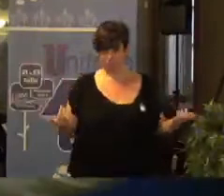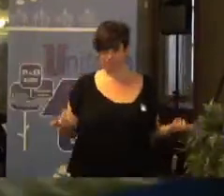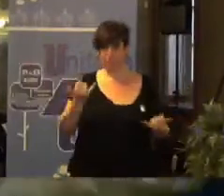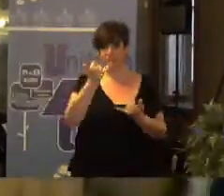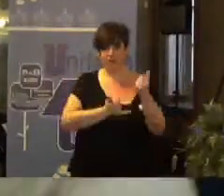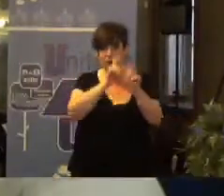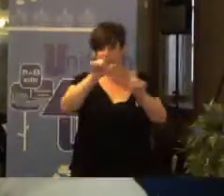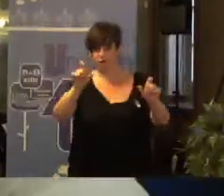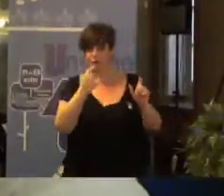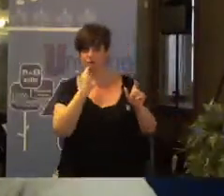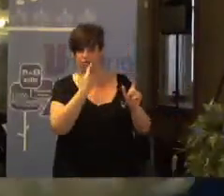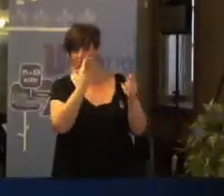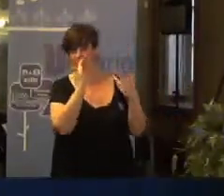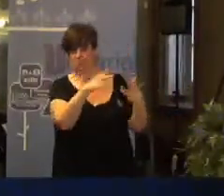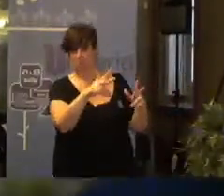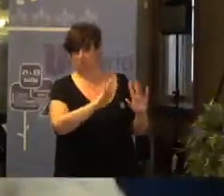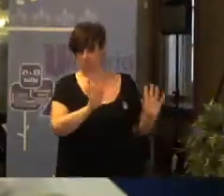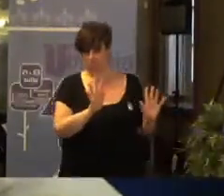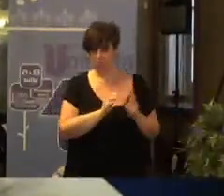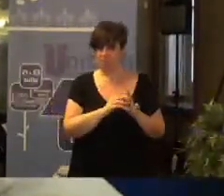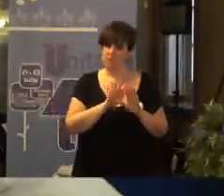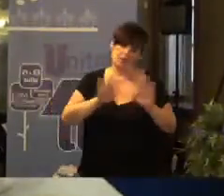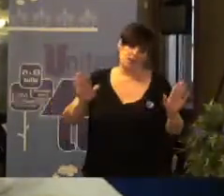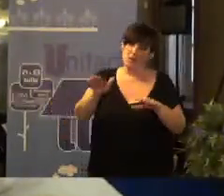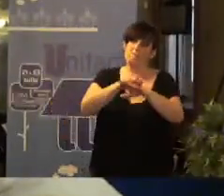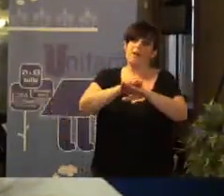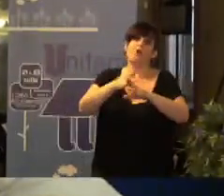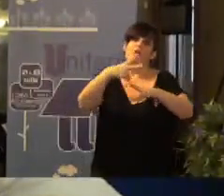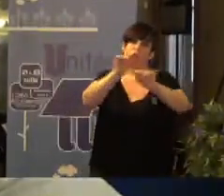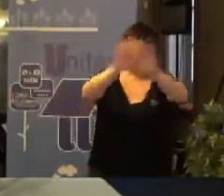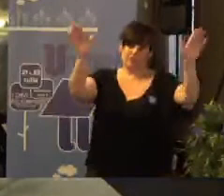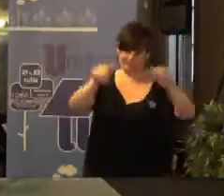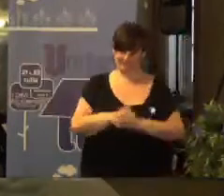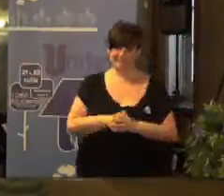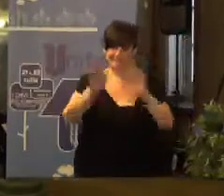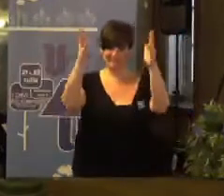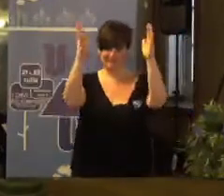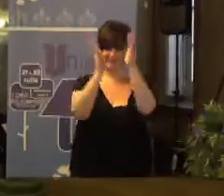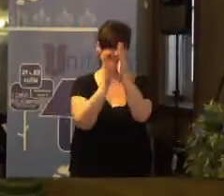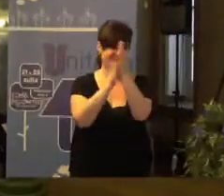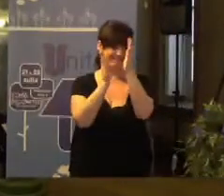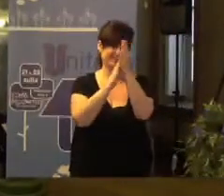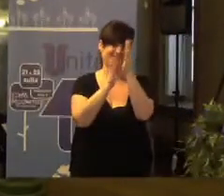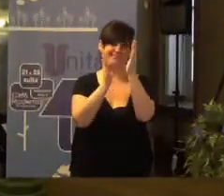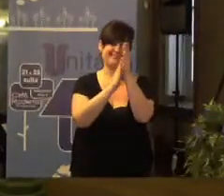que xa superaron o das parroquias. Perdón, acabouse. Aprovechando que este joven se cayó para siempre.